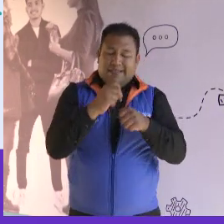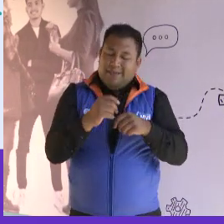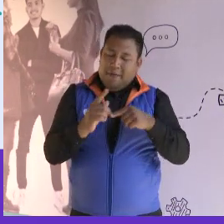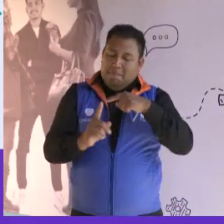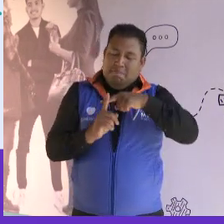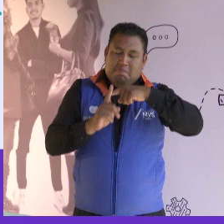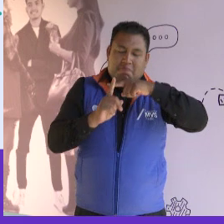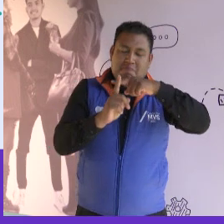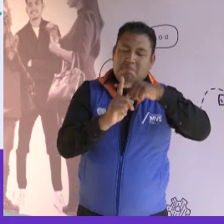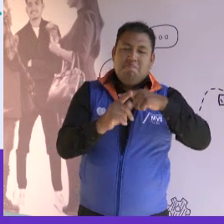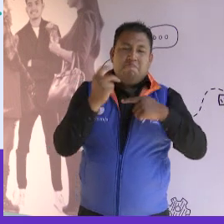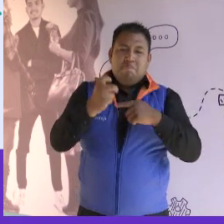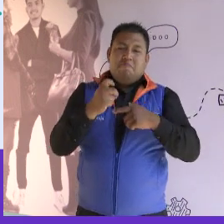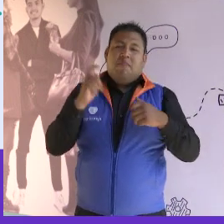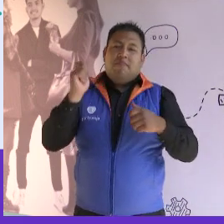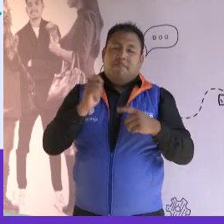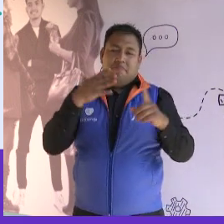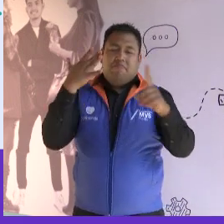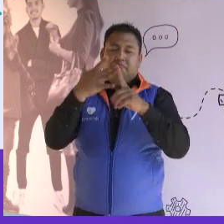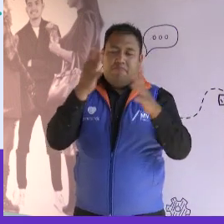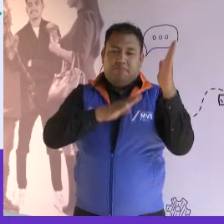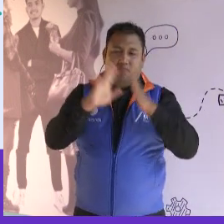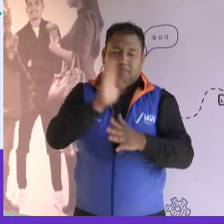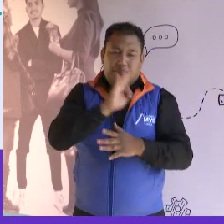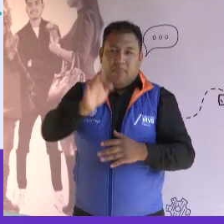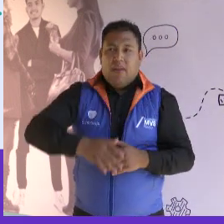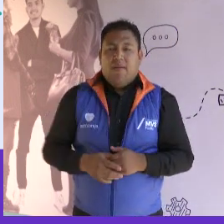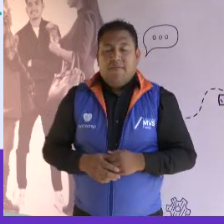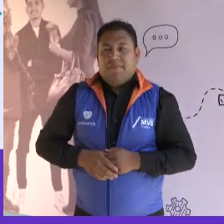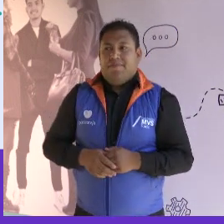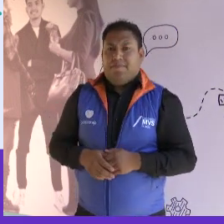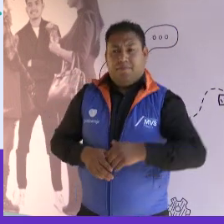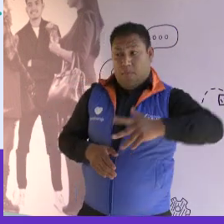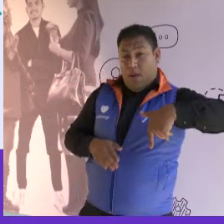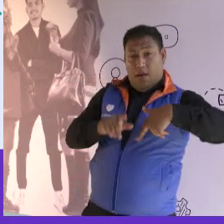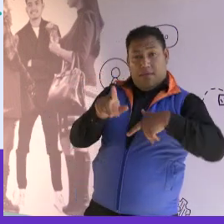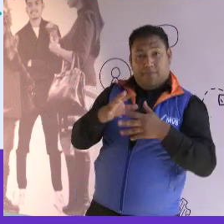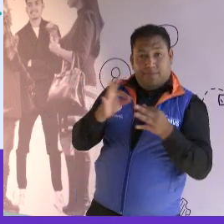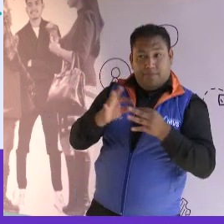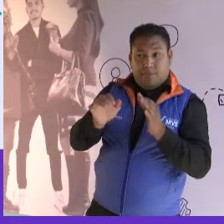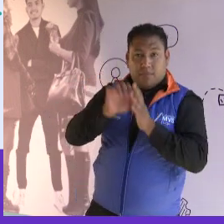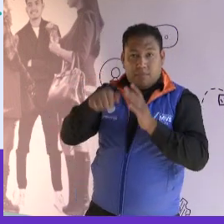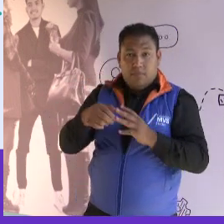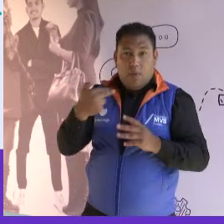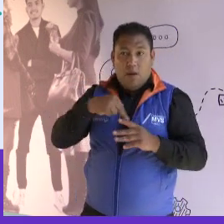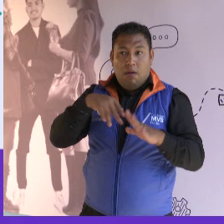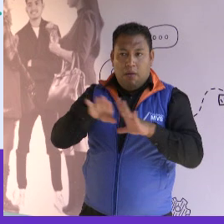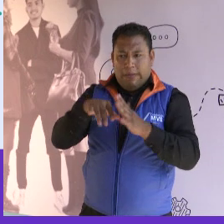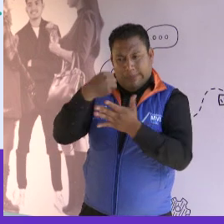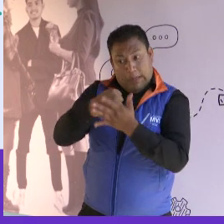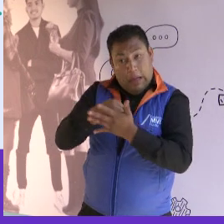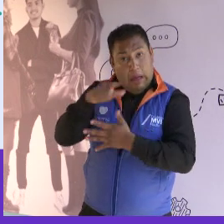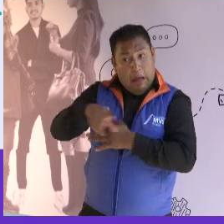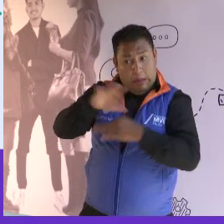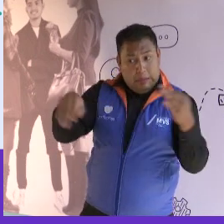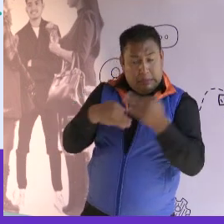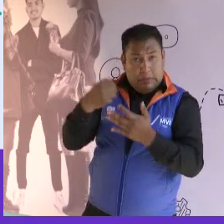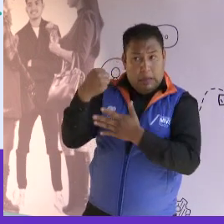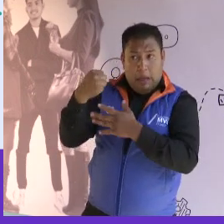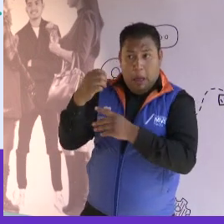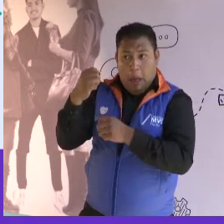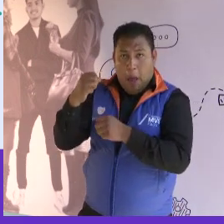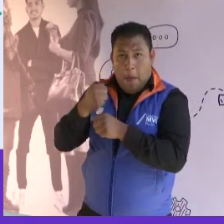red. Y has comentado que no hay que forzar la participación, un poco, también lo ha